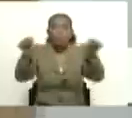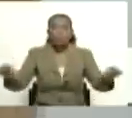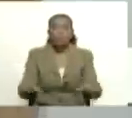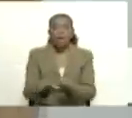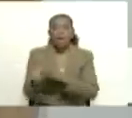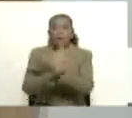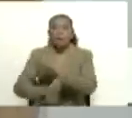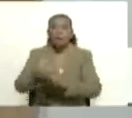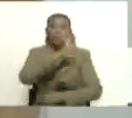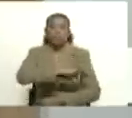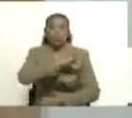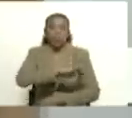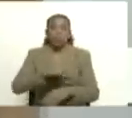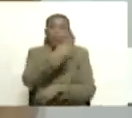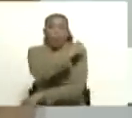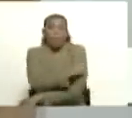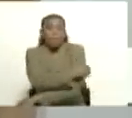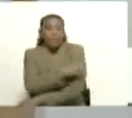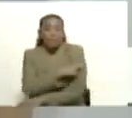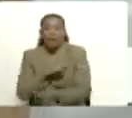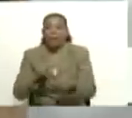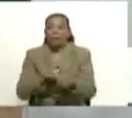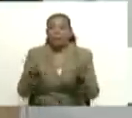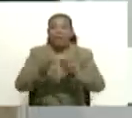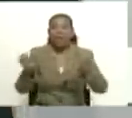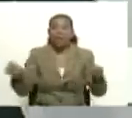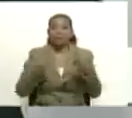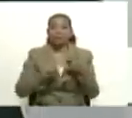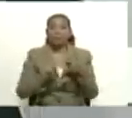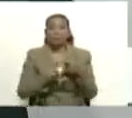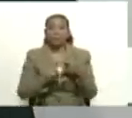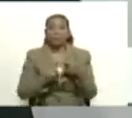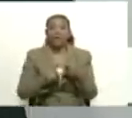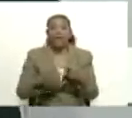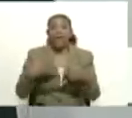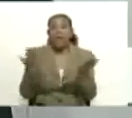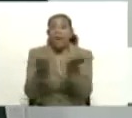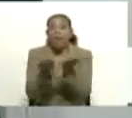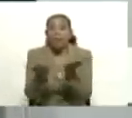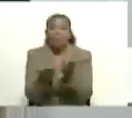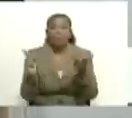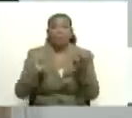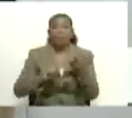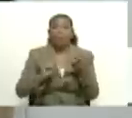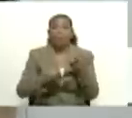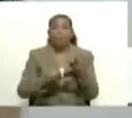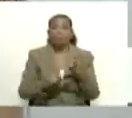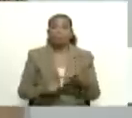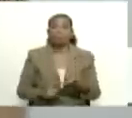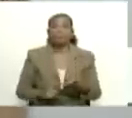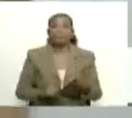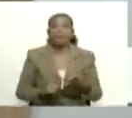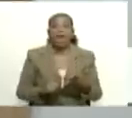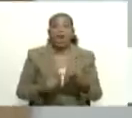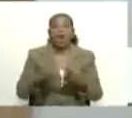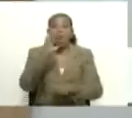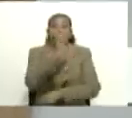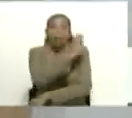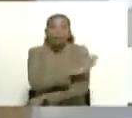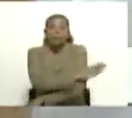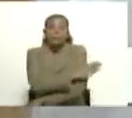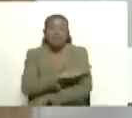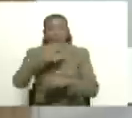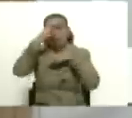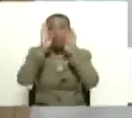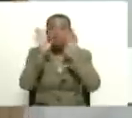protección social, los hospitales, la educación, las escuelas, los CDI, todo el